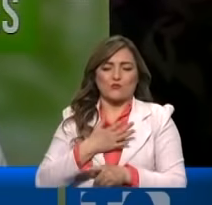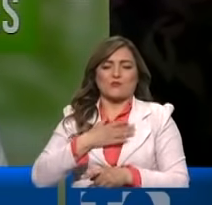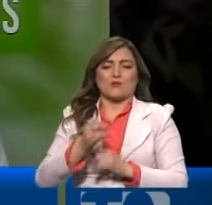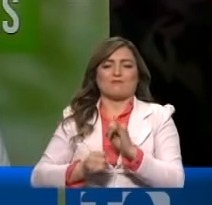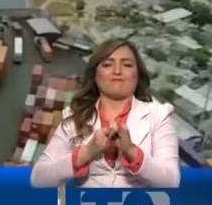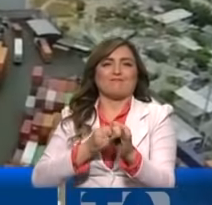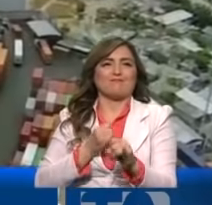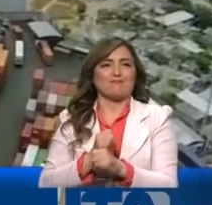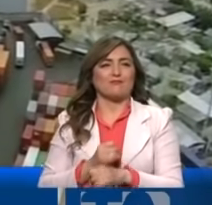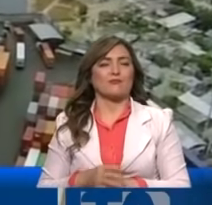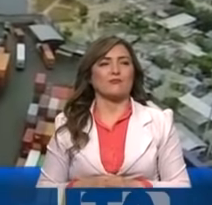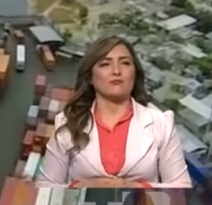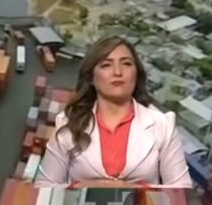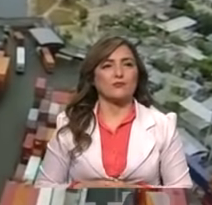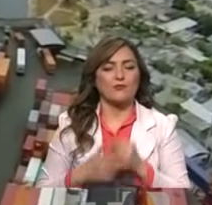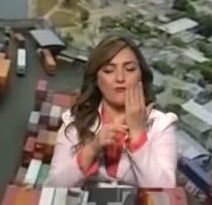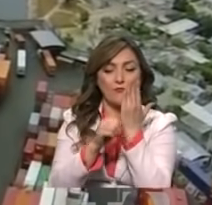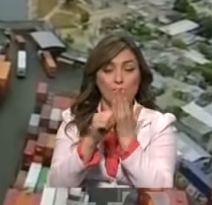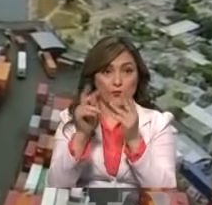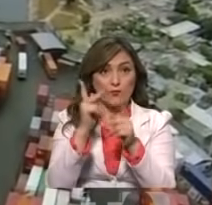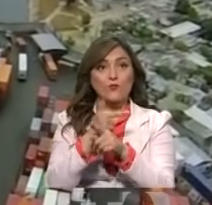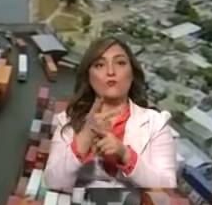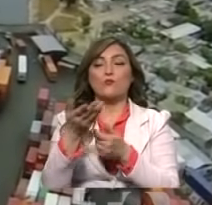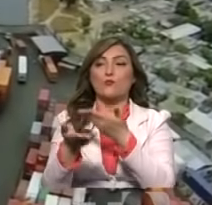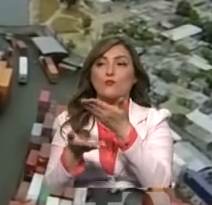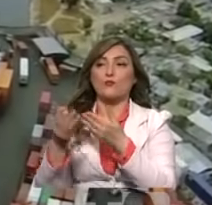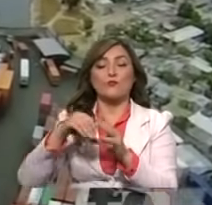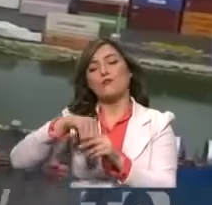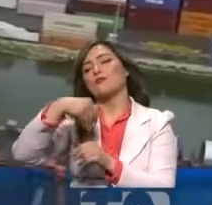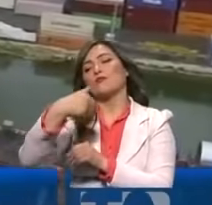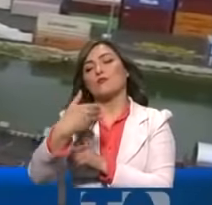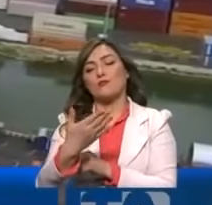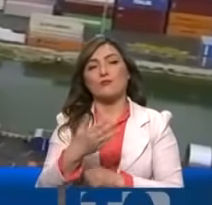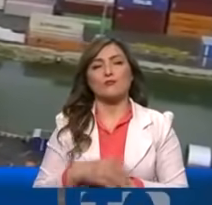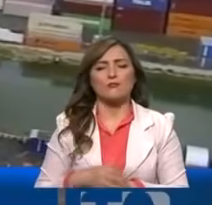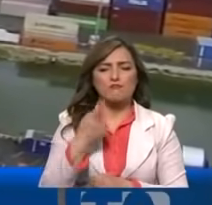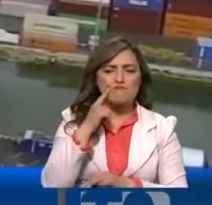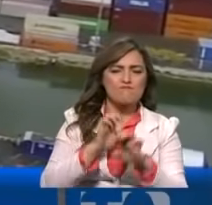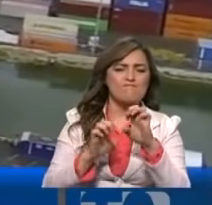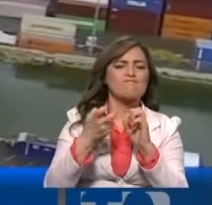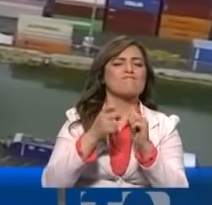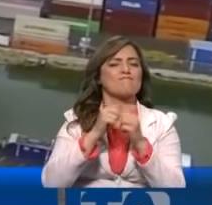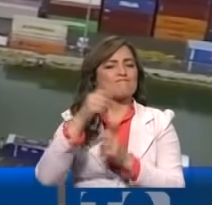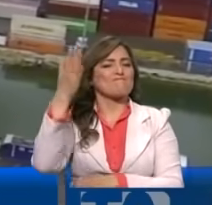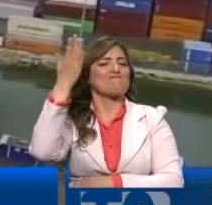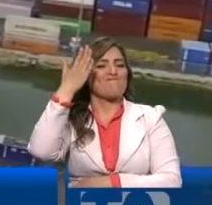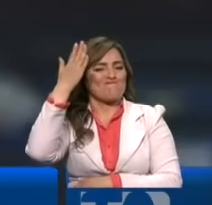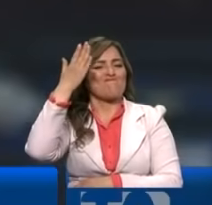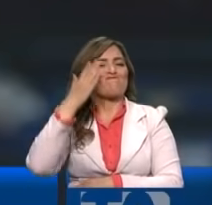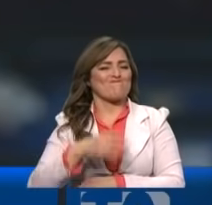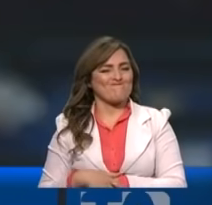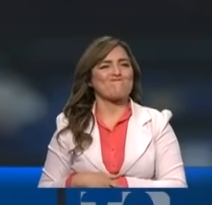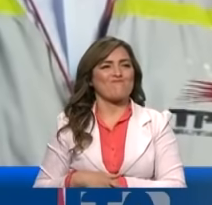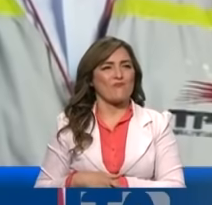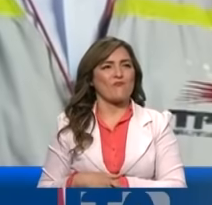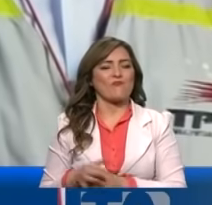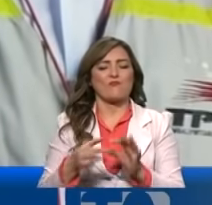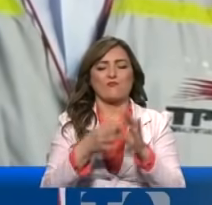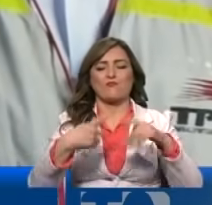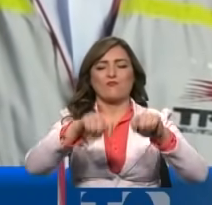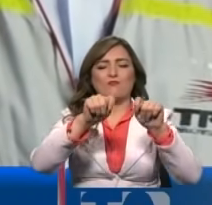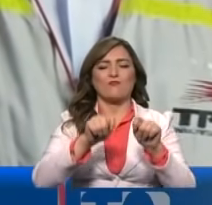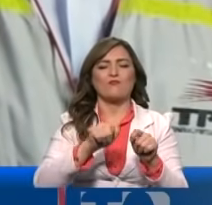yo me atrevo a decir. El Ministerio de la Producción y Comercio Exterior asegura haber identificado el problema y por esta razón firmó convenios